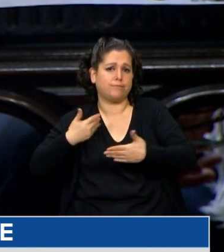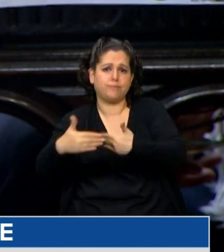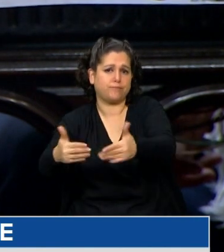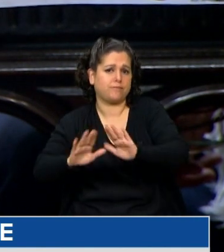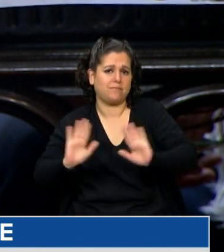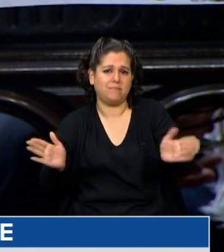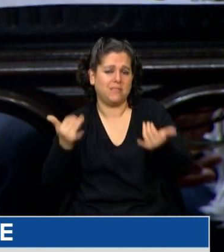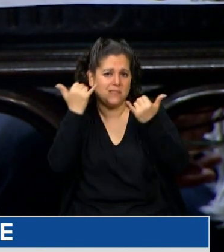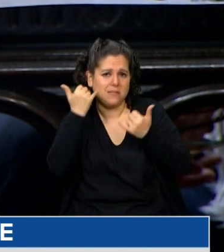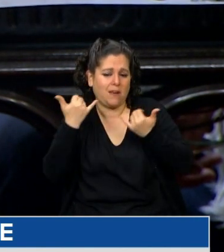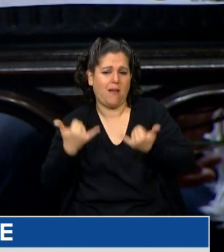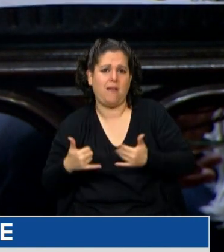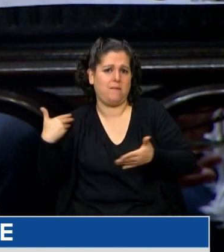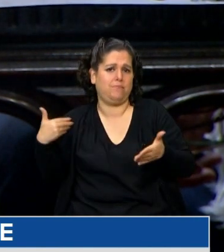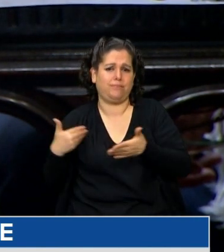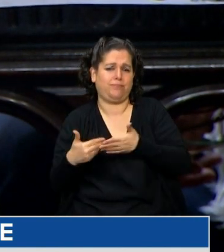Argentina.